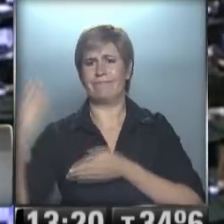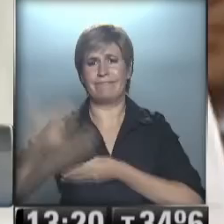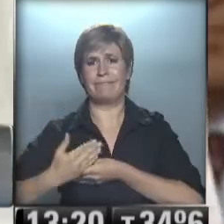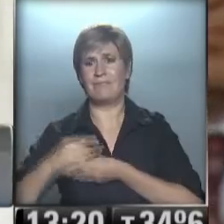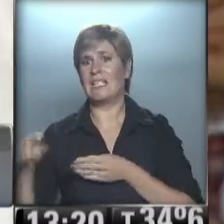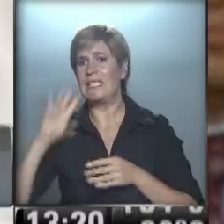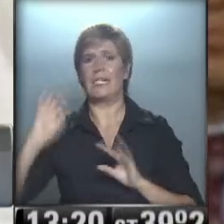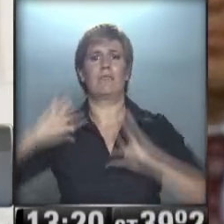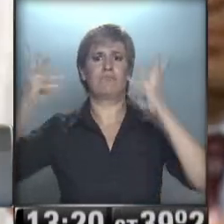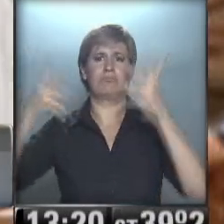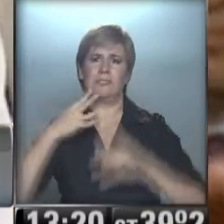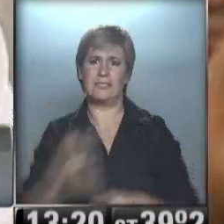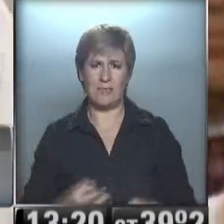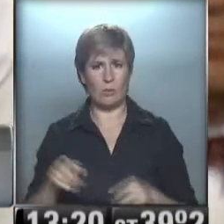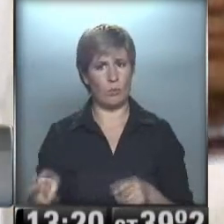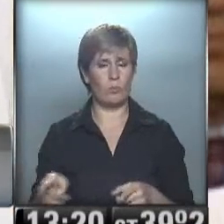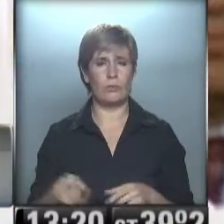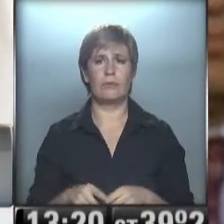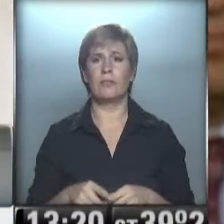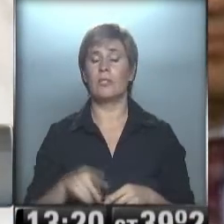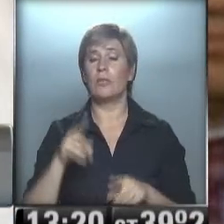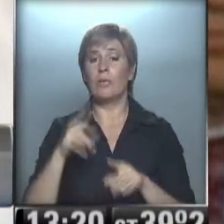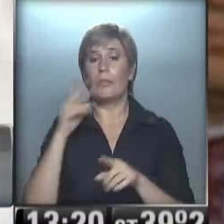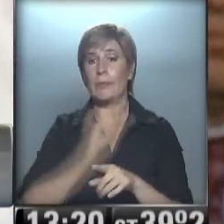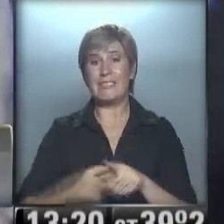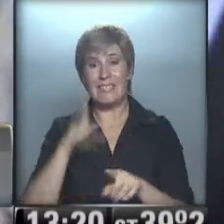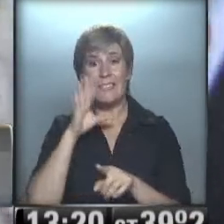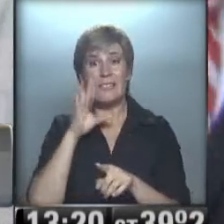contrario. Por lo pronto, Obama cuenta en